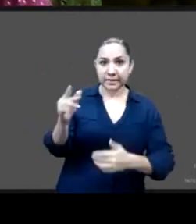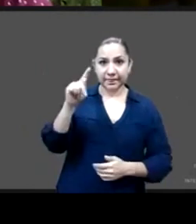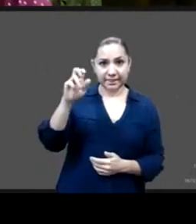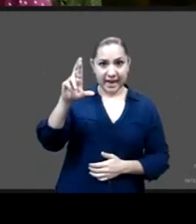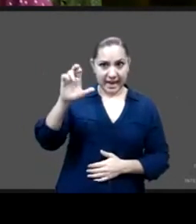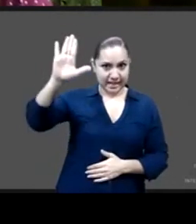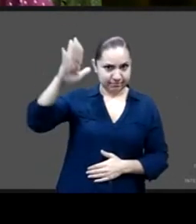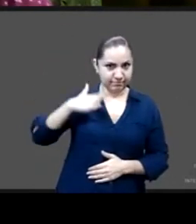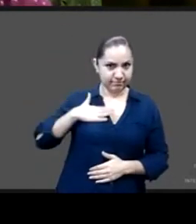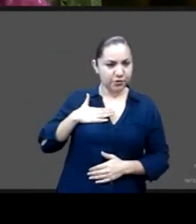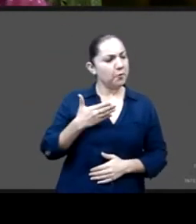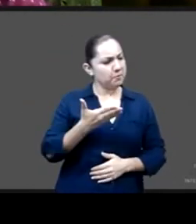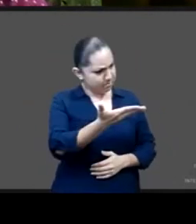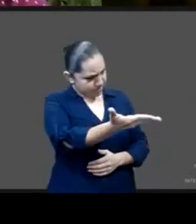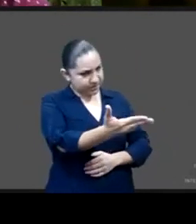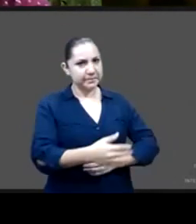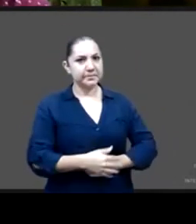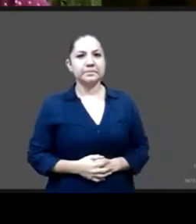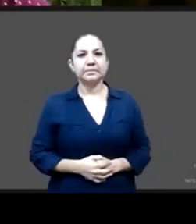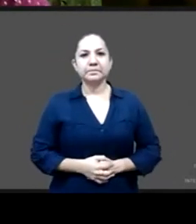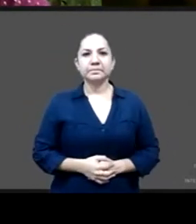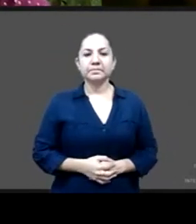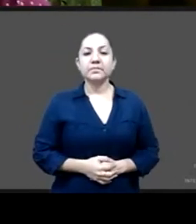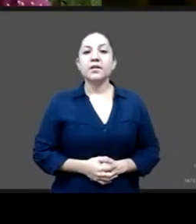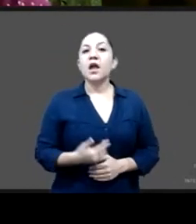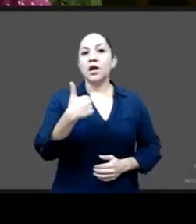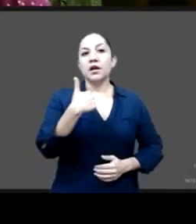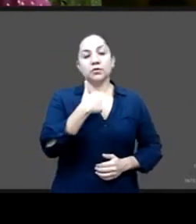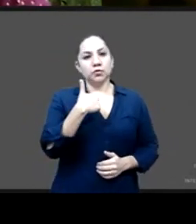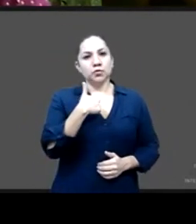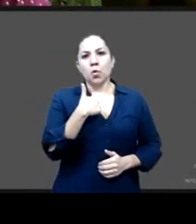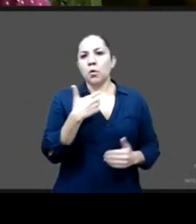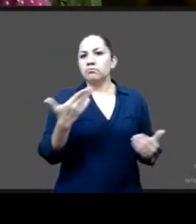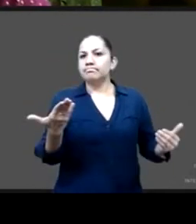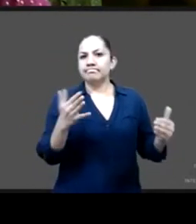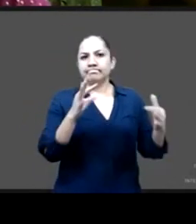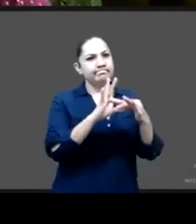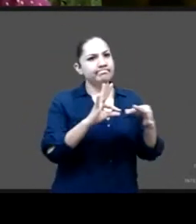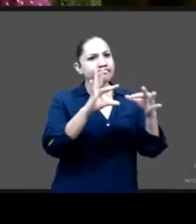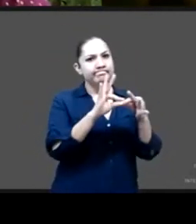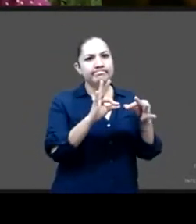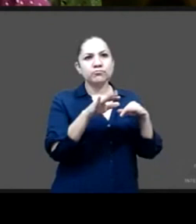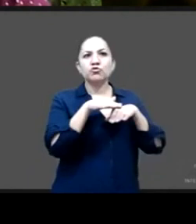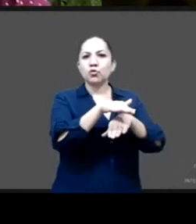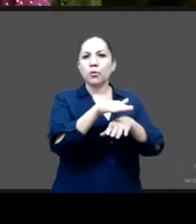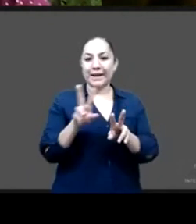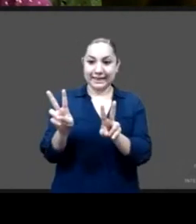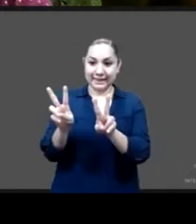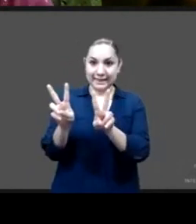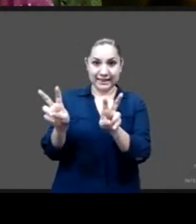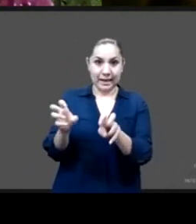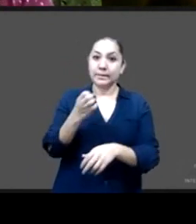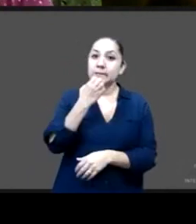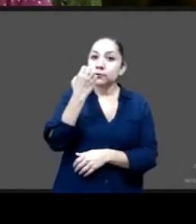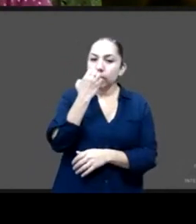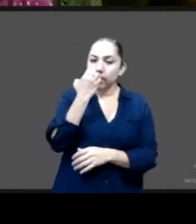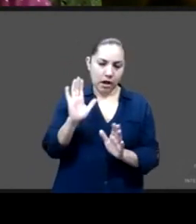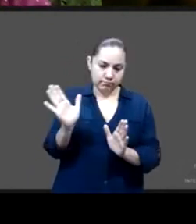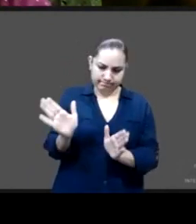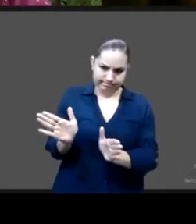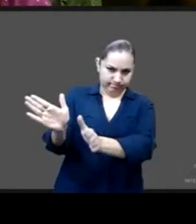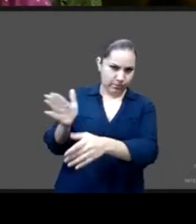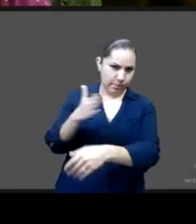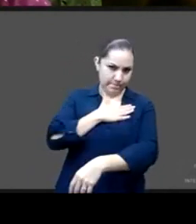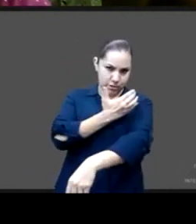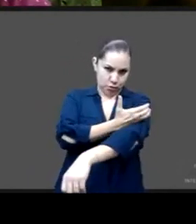gracias Juan Luis bueno yo dejo toda la parte del tema escolar lo dejo a mis colegas tomaría